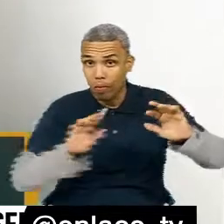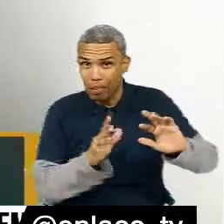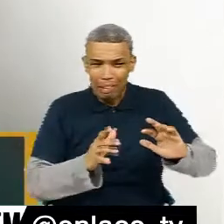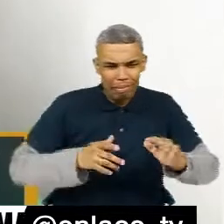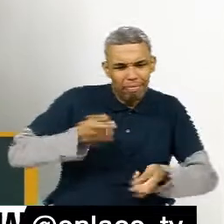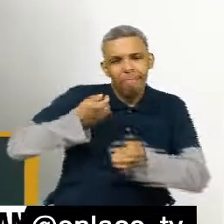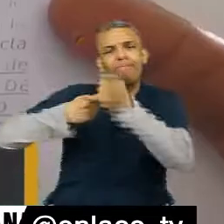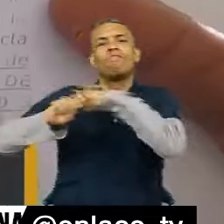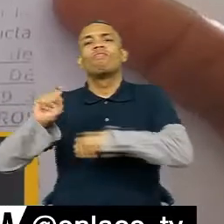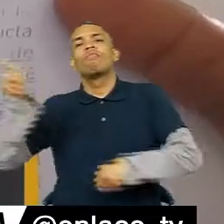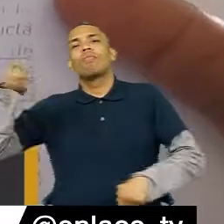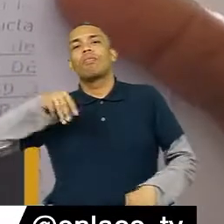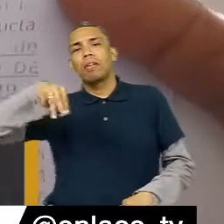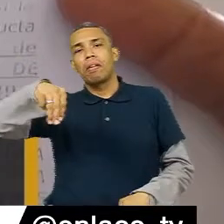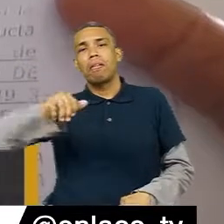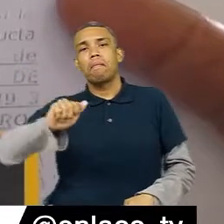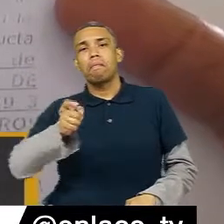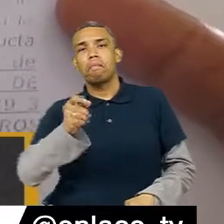los servicios.